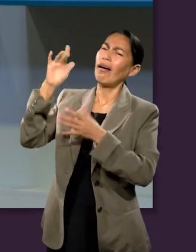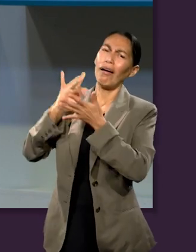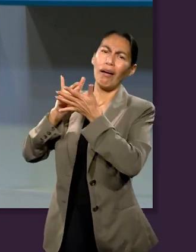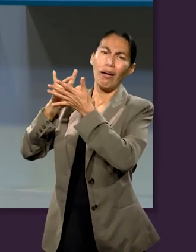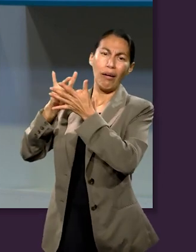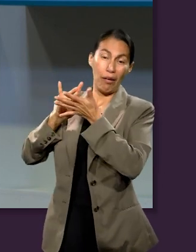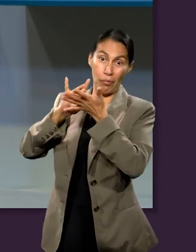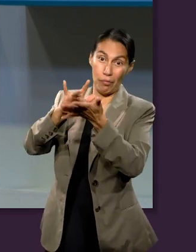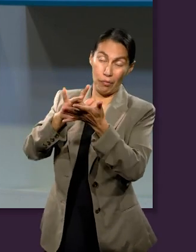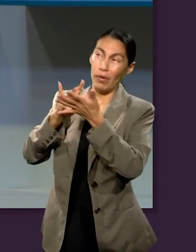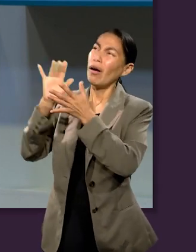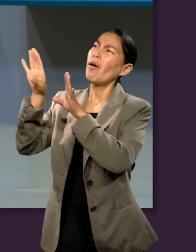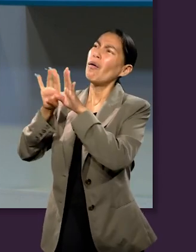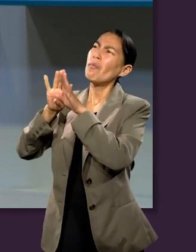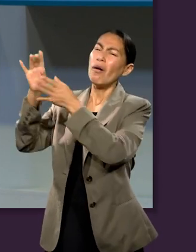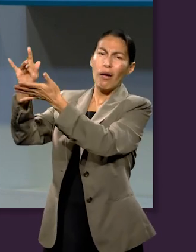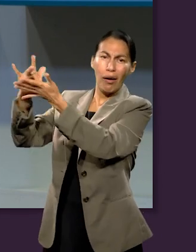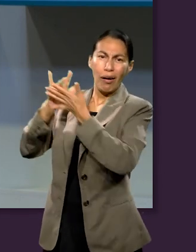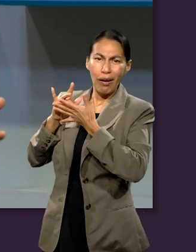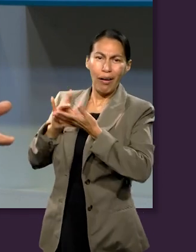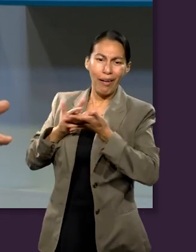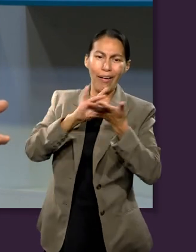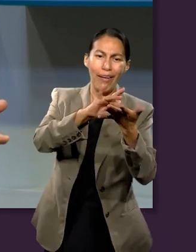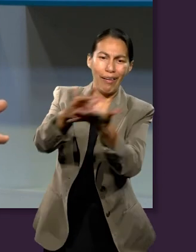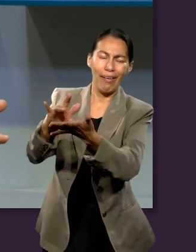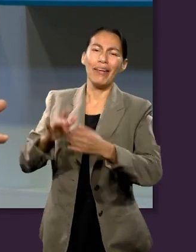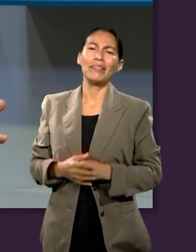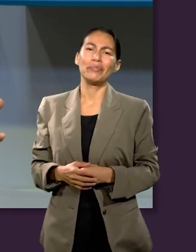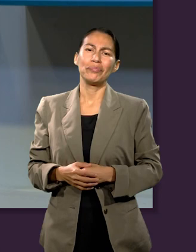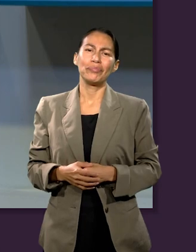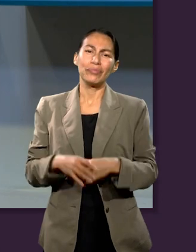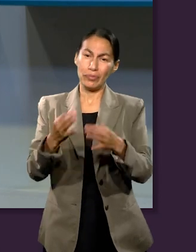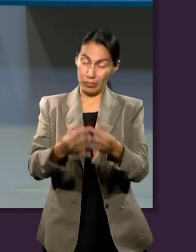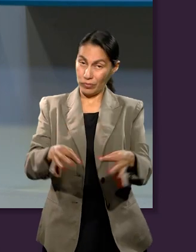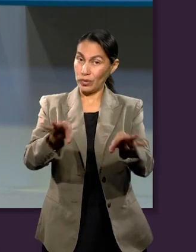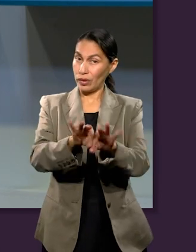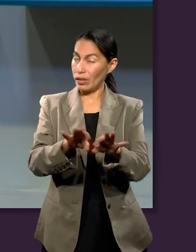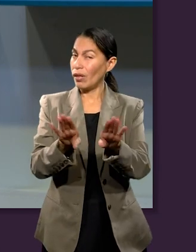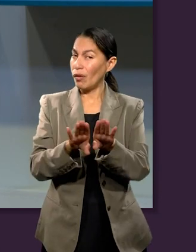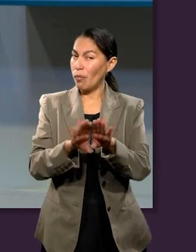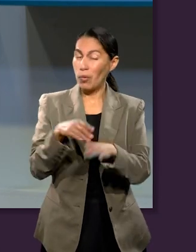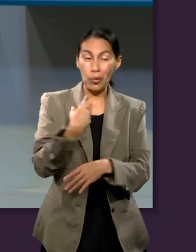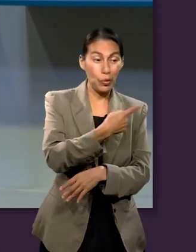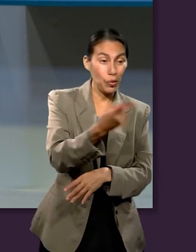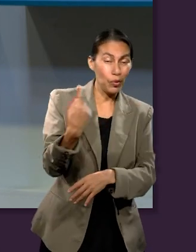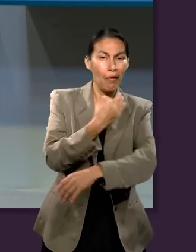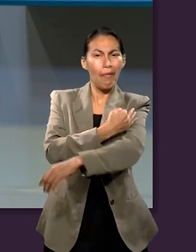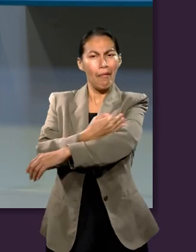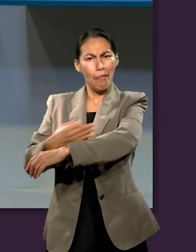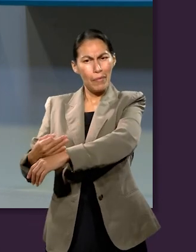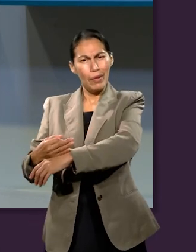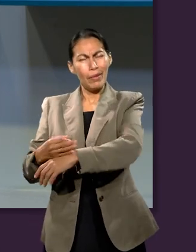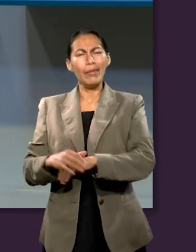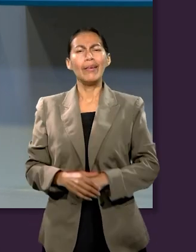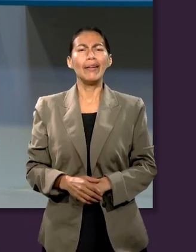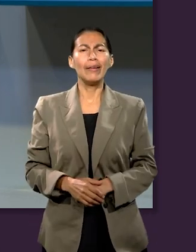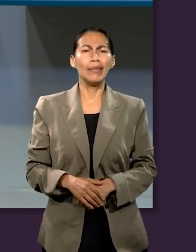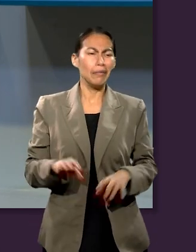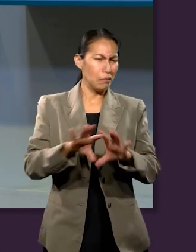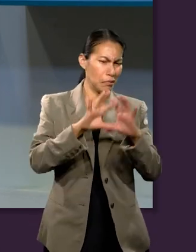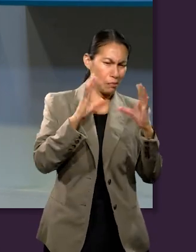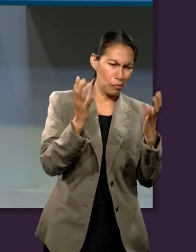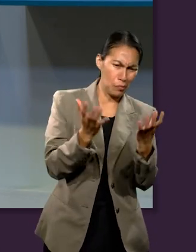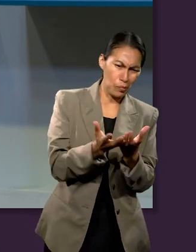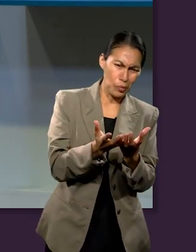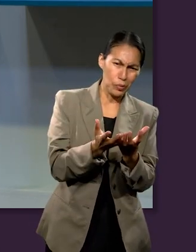y colaborar con él bueno hemos hablado acerca de la importancia de ser parte de una gran familia que está en todo el mundo